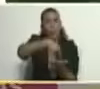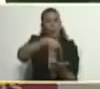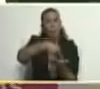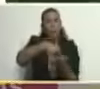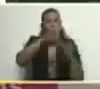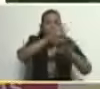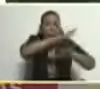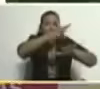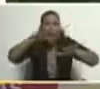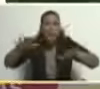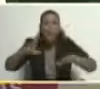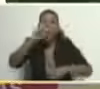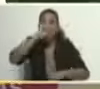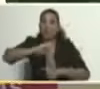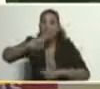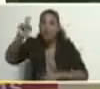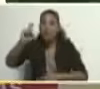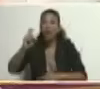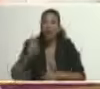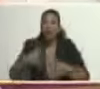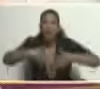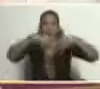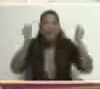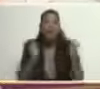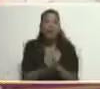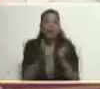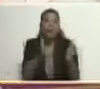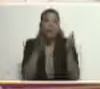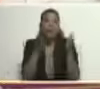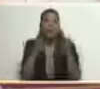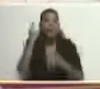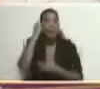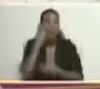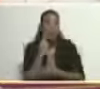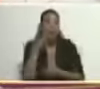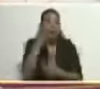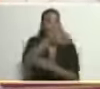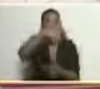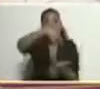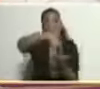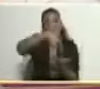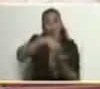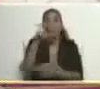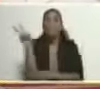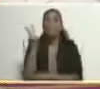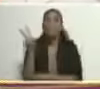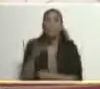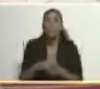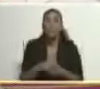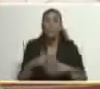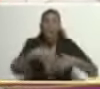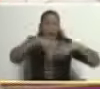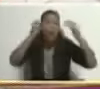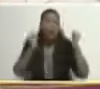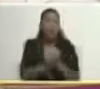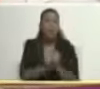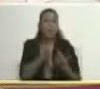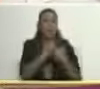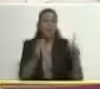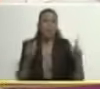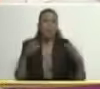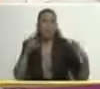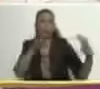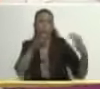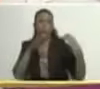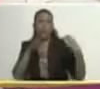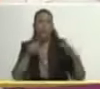porque se cumplía un aniversario más de la victoria de Bolívar en Carabobo, del Ejército Libertador. Y